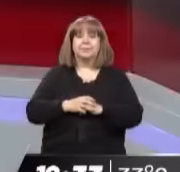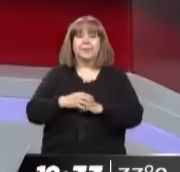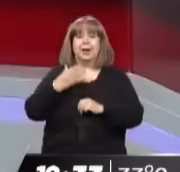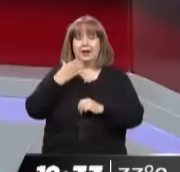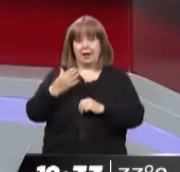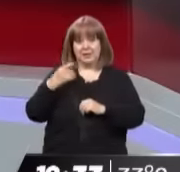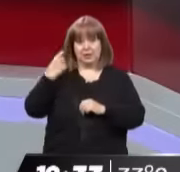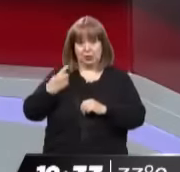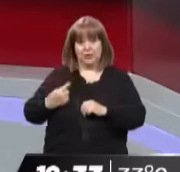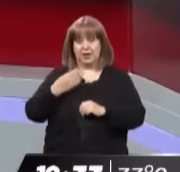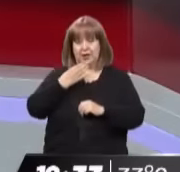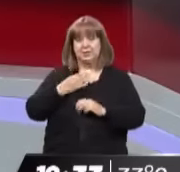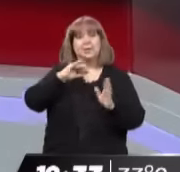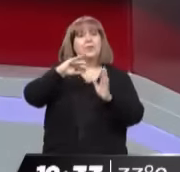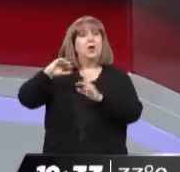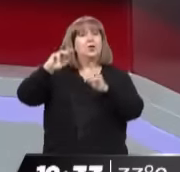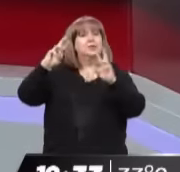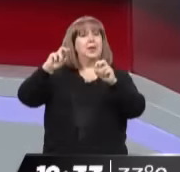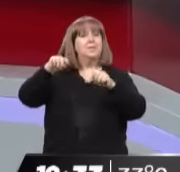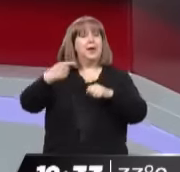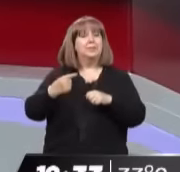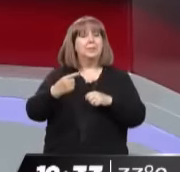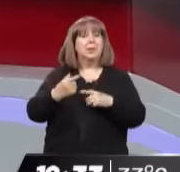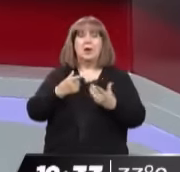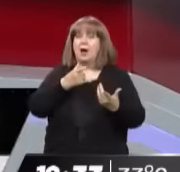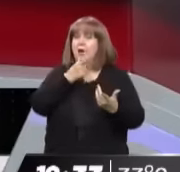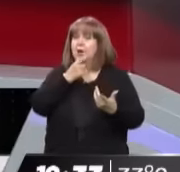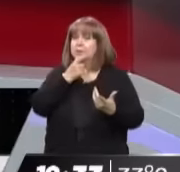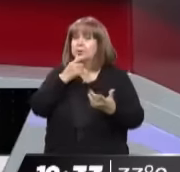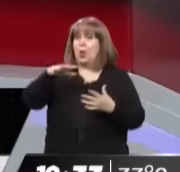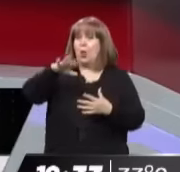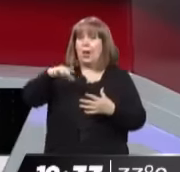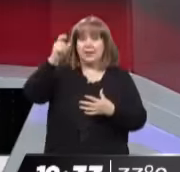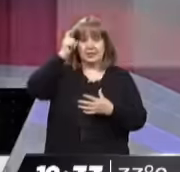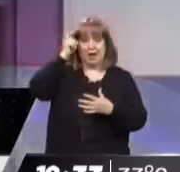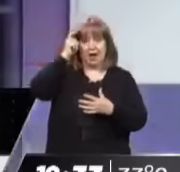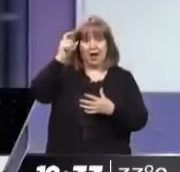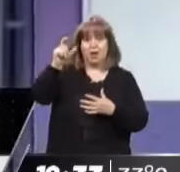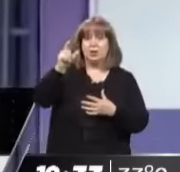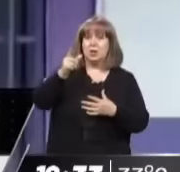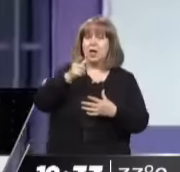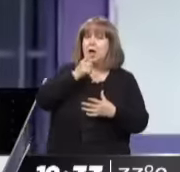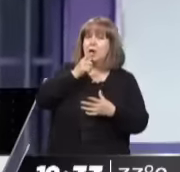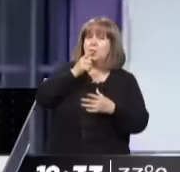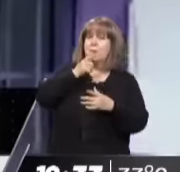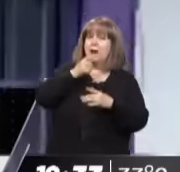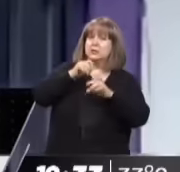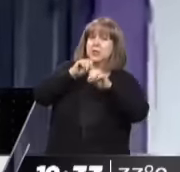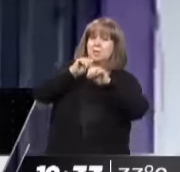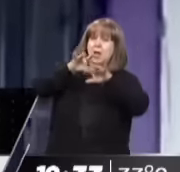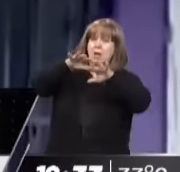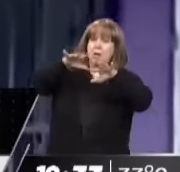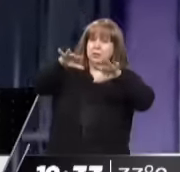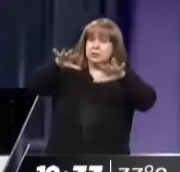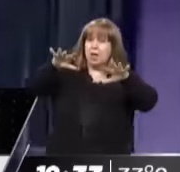Sí, tenemos que hablar ahora de el misterio de San Carlos. Sí. Una noticia que te diría ya está en el